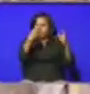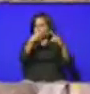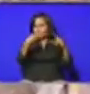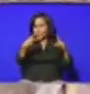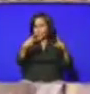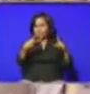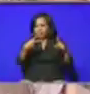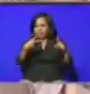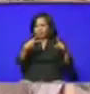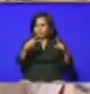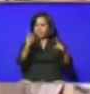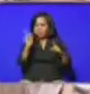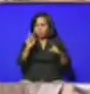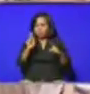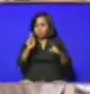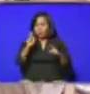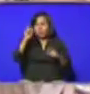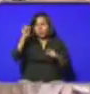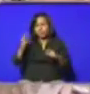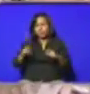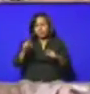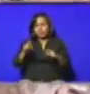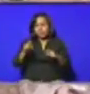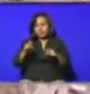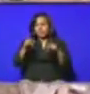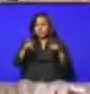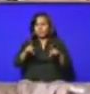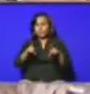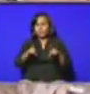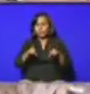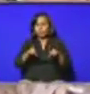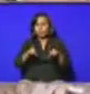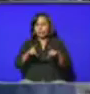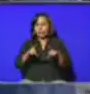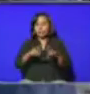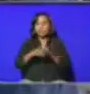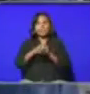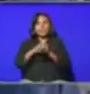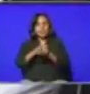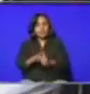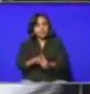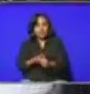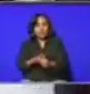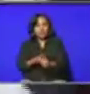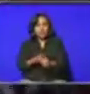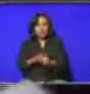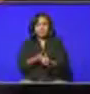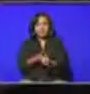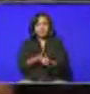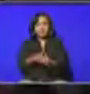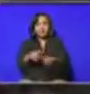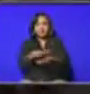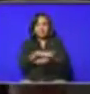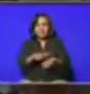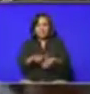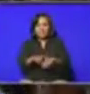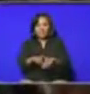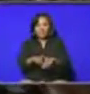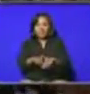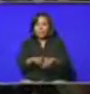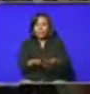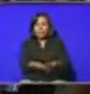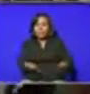requieren capitanes de piso. Nuestros hoteles requieren los mejores reposteros,